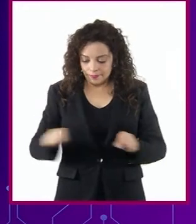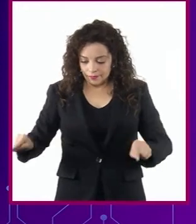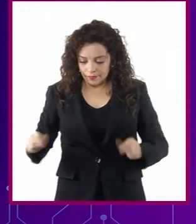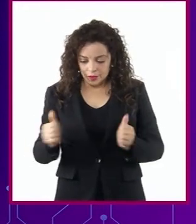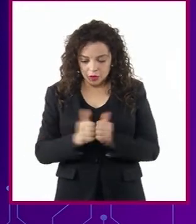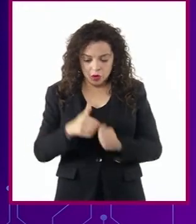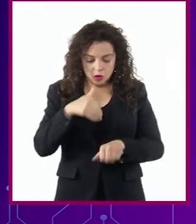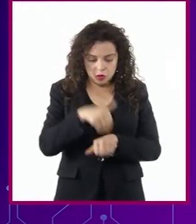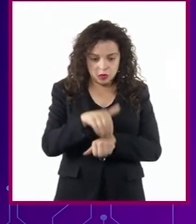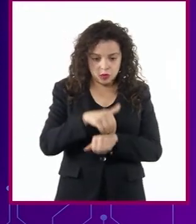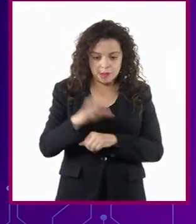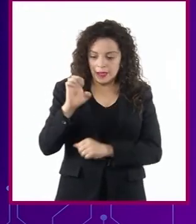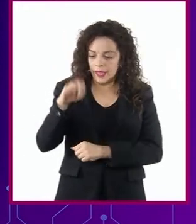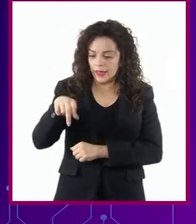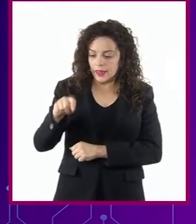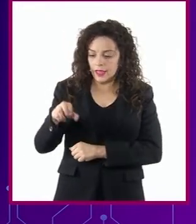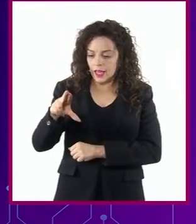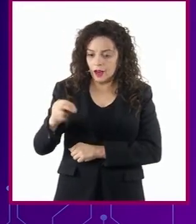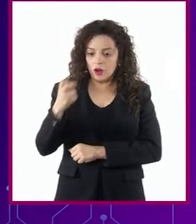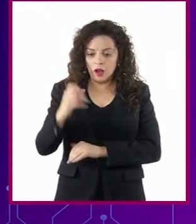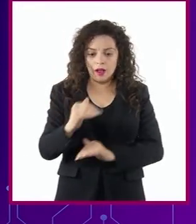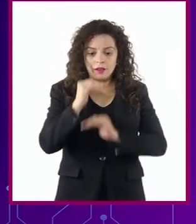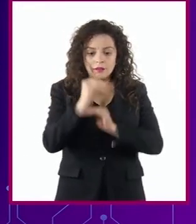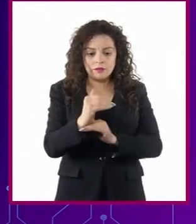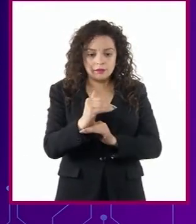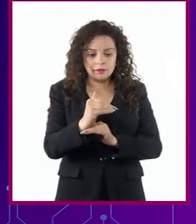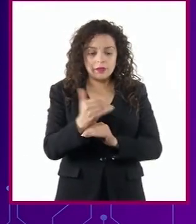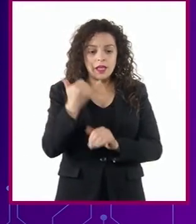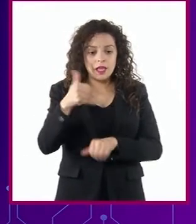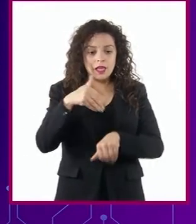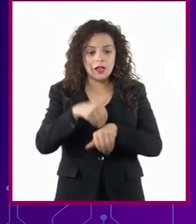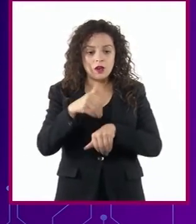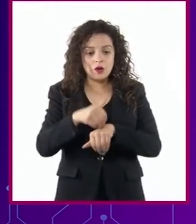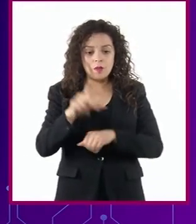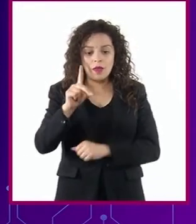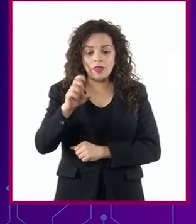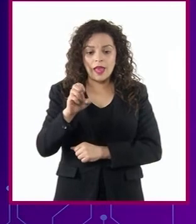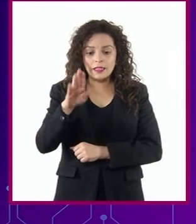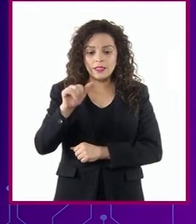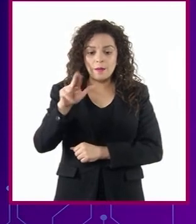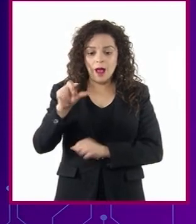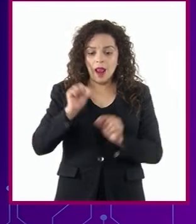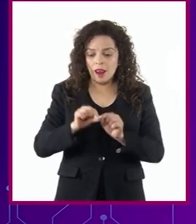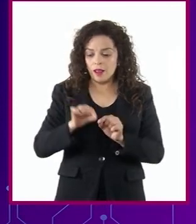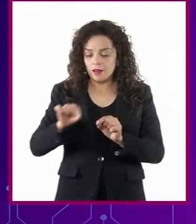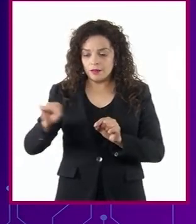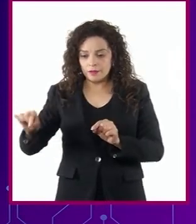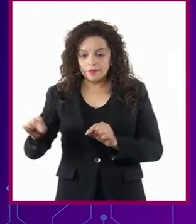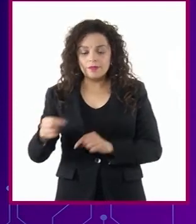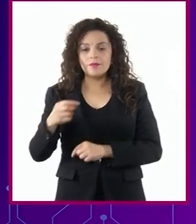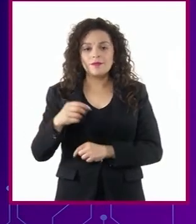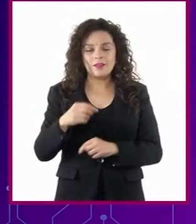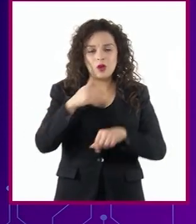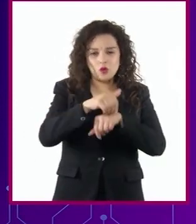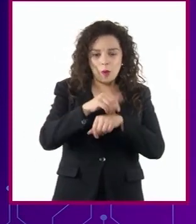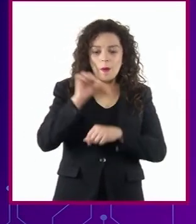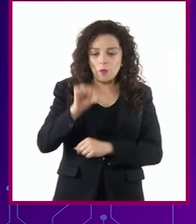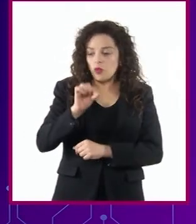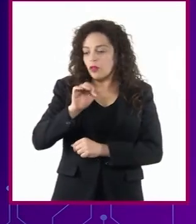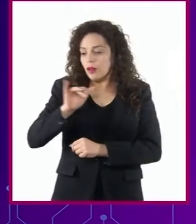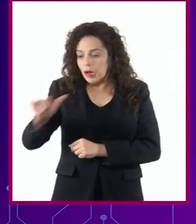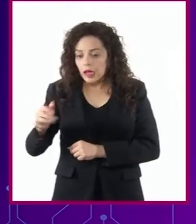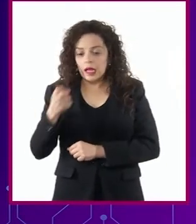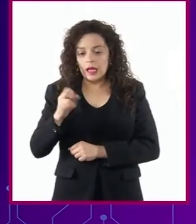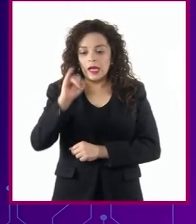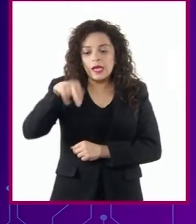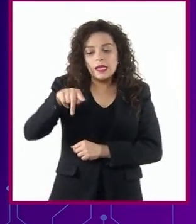enteros son los límites de los intervalos y las cantidades en números decimales representan la marca de clase de cada intervalo.